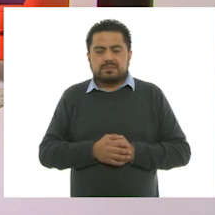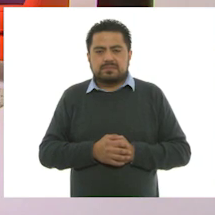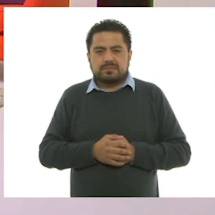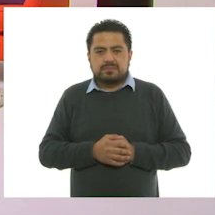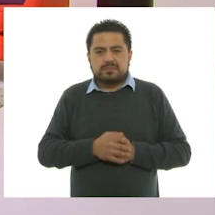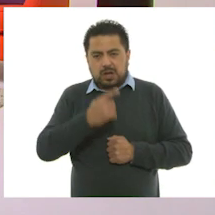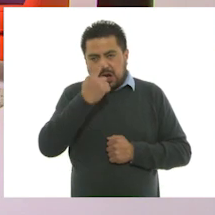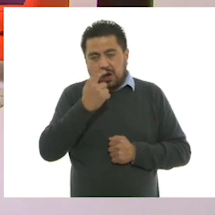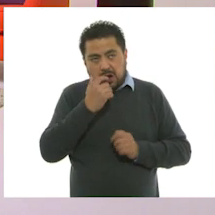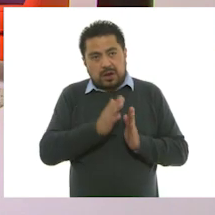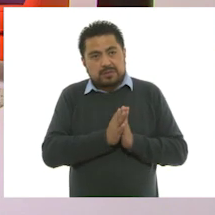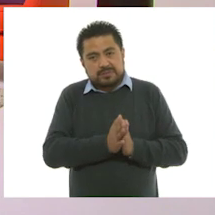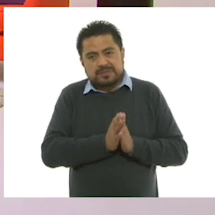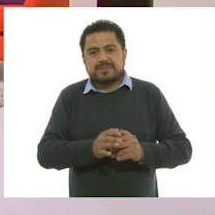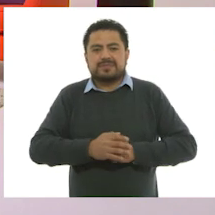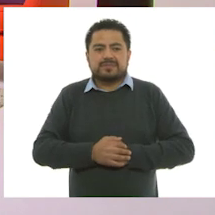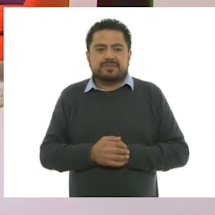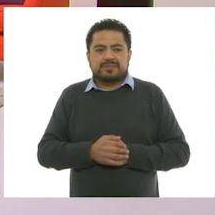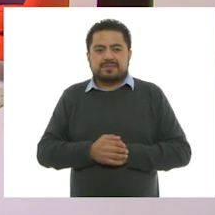Rojas, por favor.